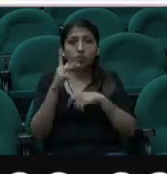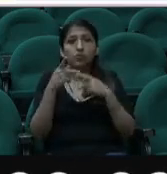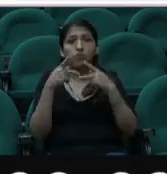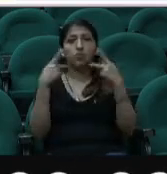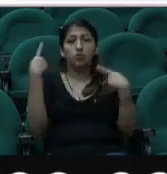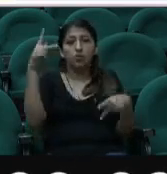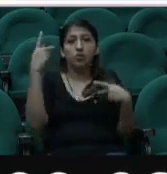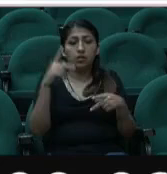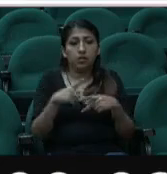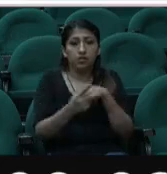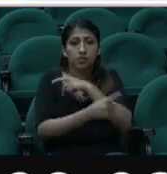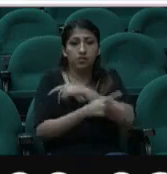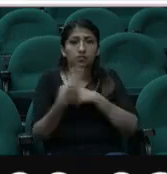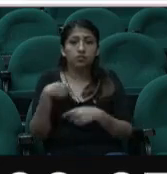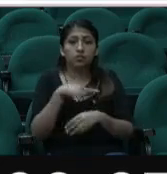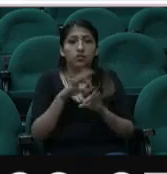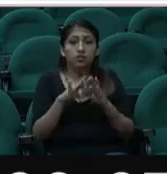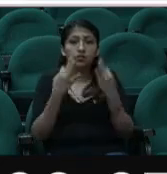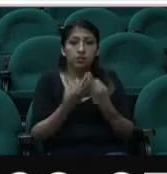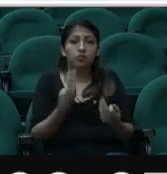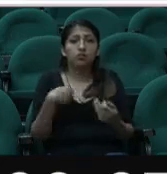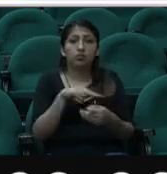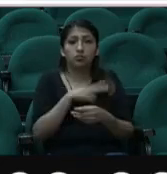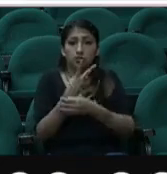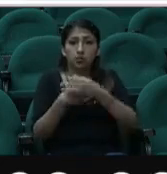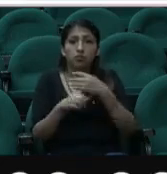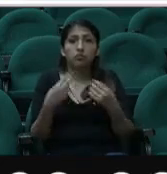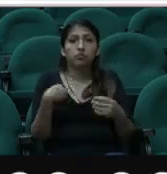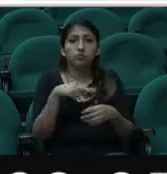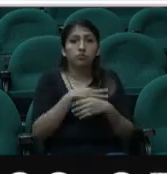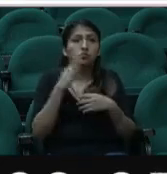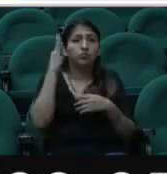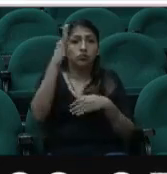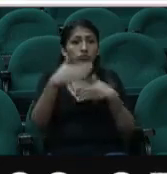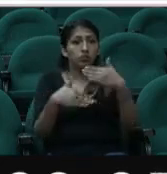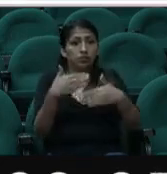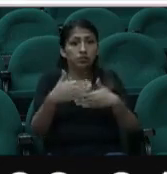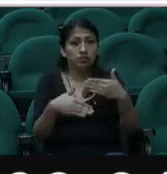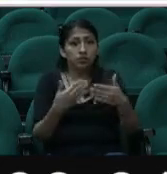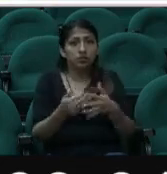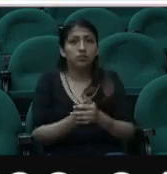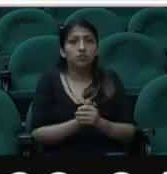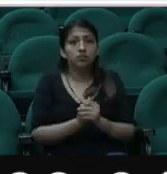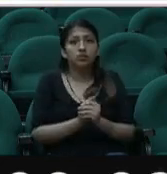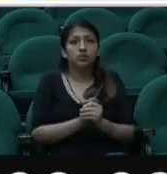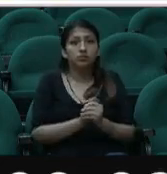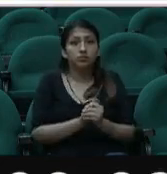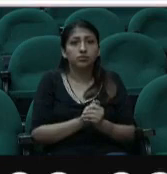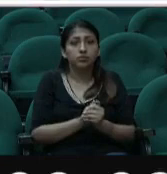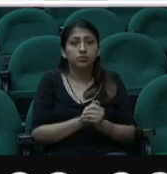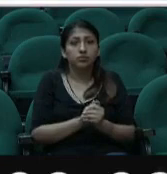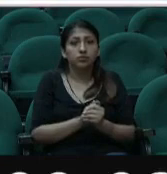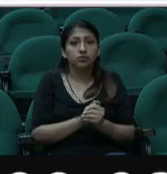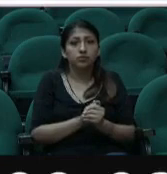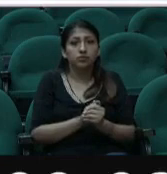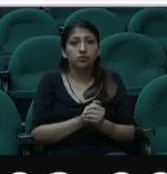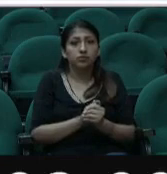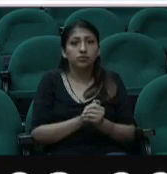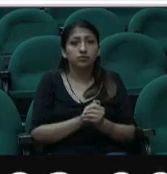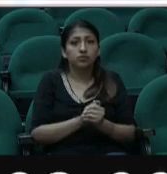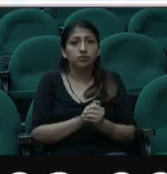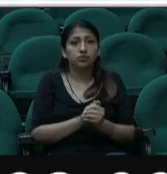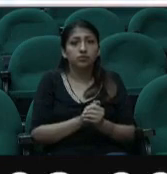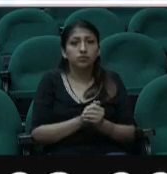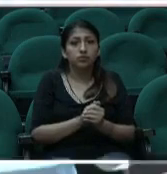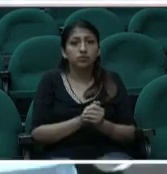de pastaza por nuestra familia por nuestros hijos por nuestras futuras generaciones muchas gracias a